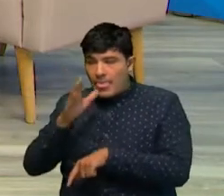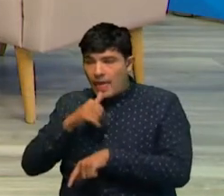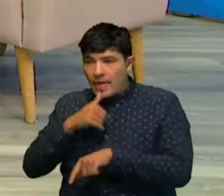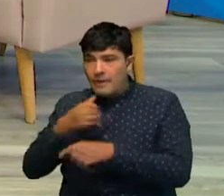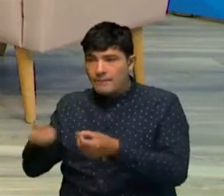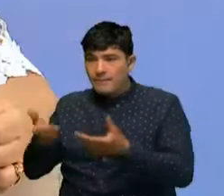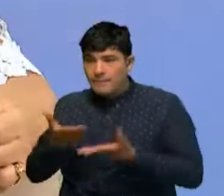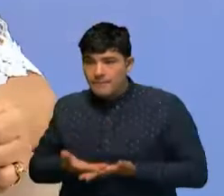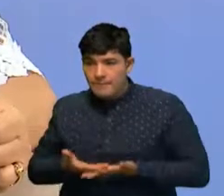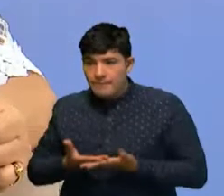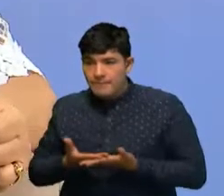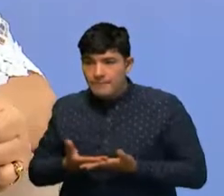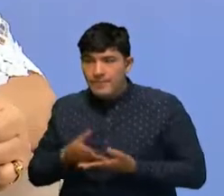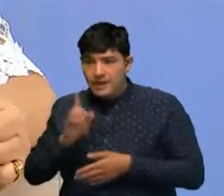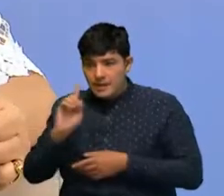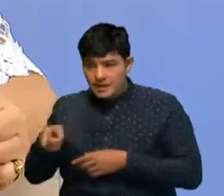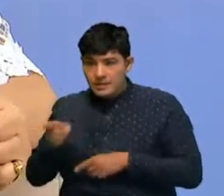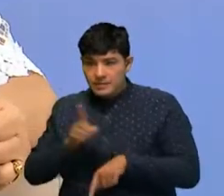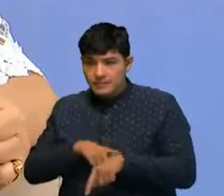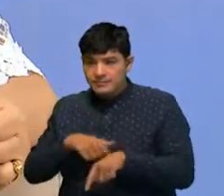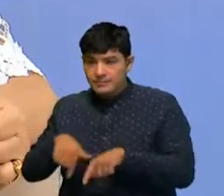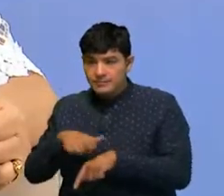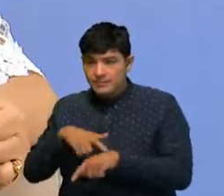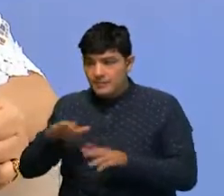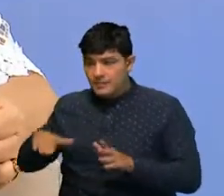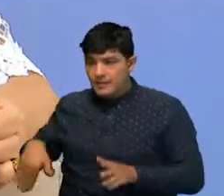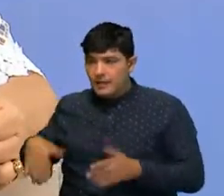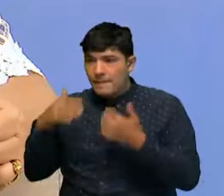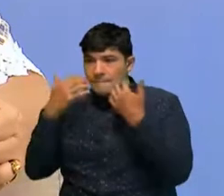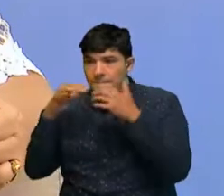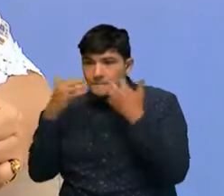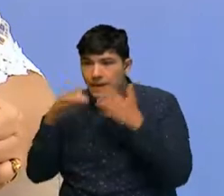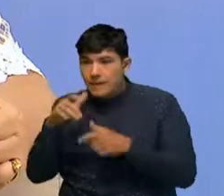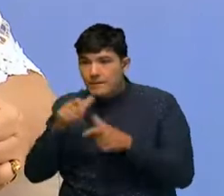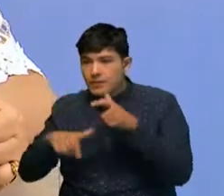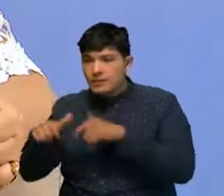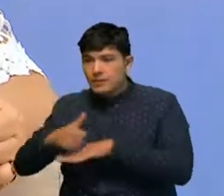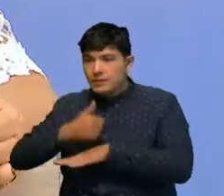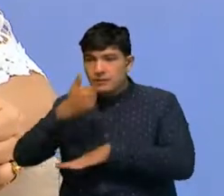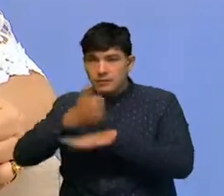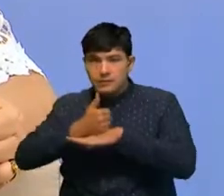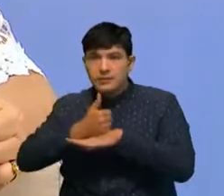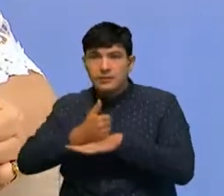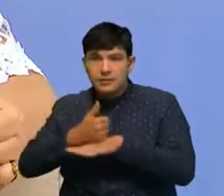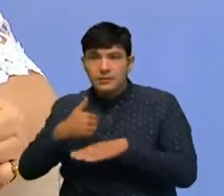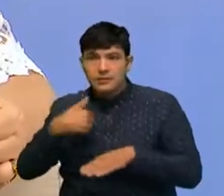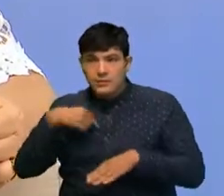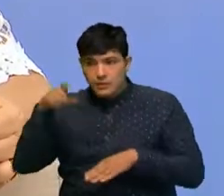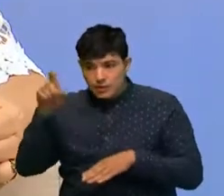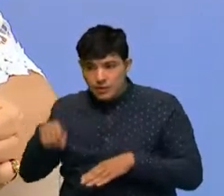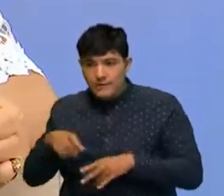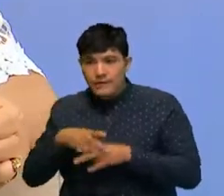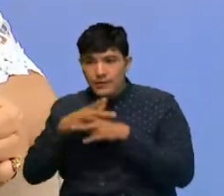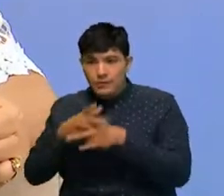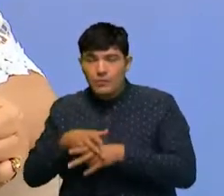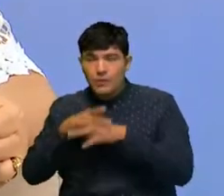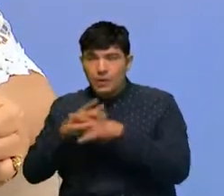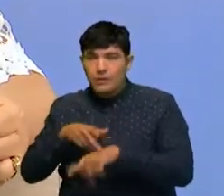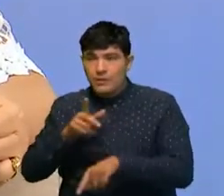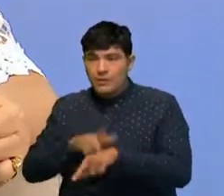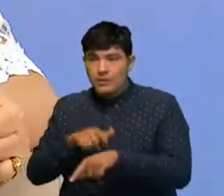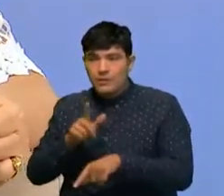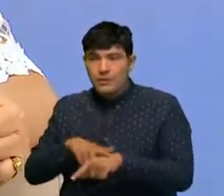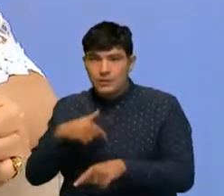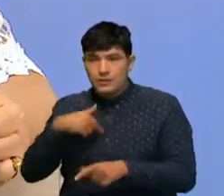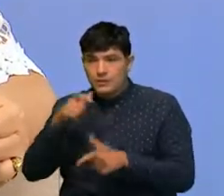Mire, esa moratoria le da miedo a los empleadores y uno tiene que cuidarse como empleador y uno